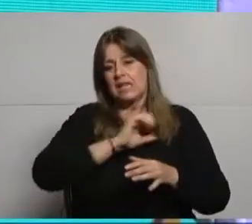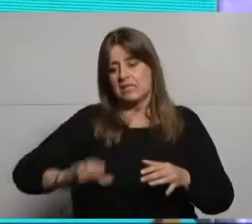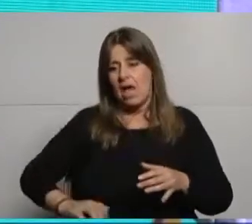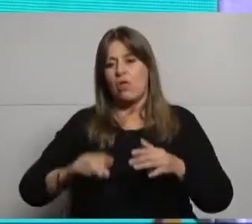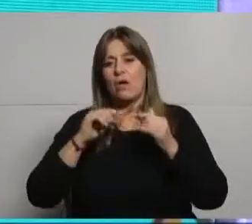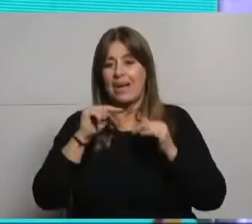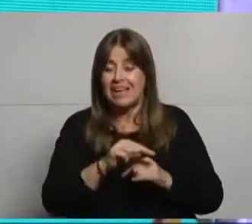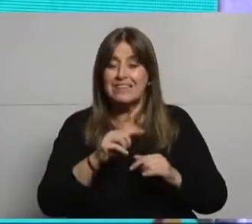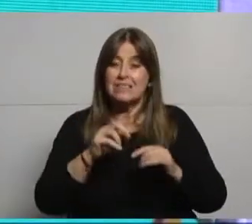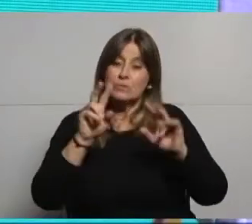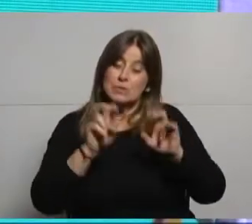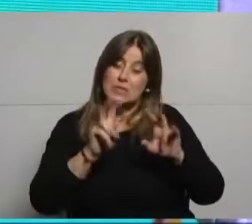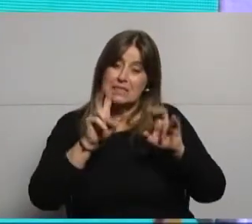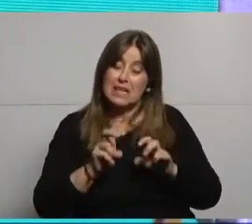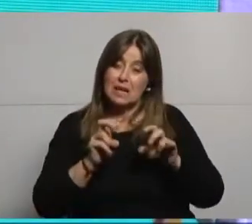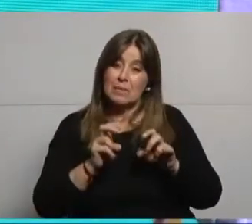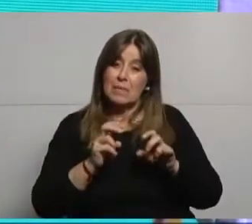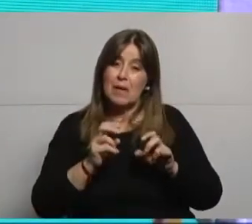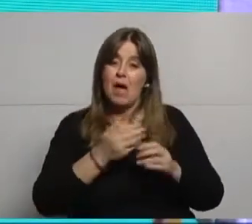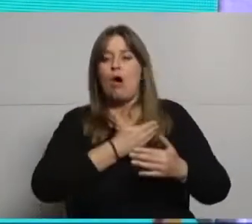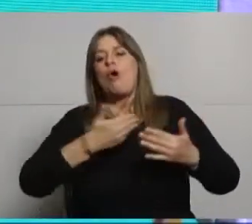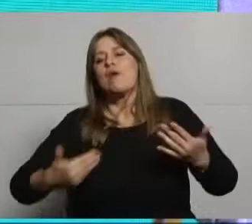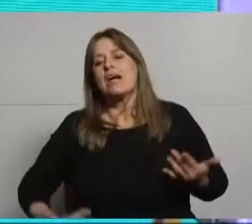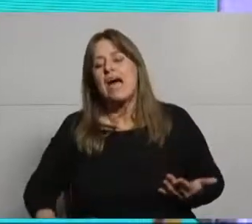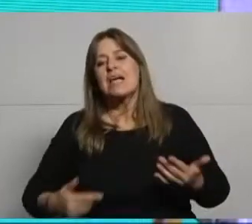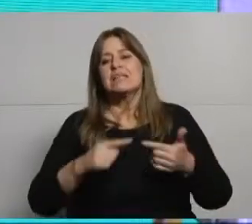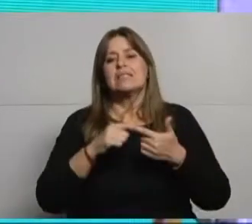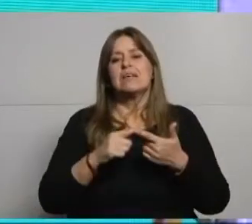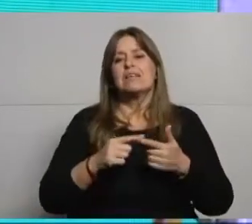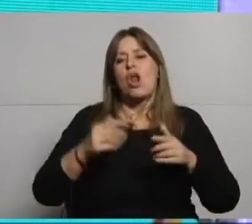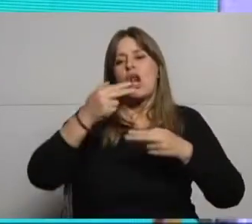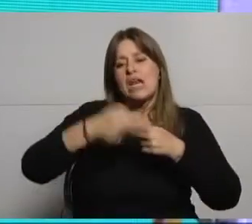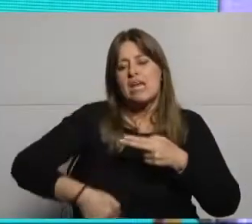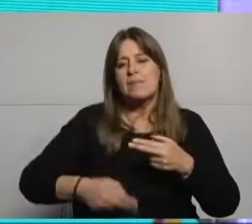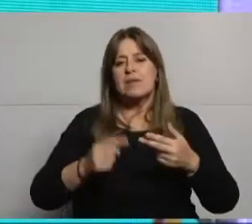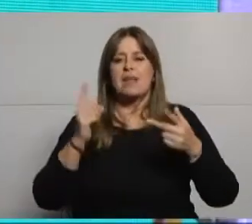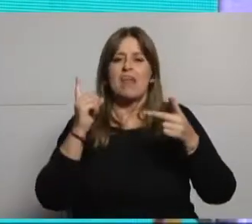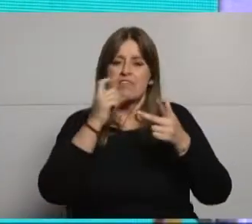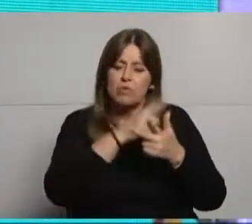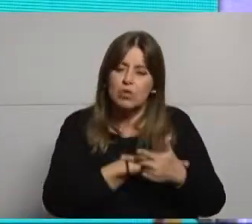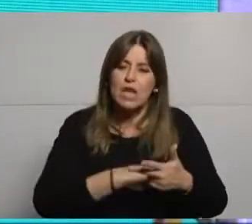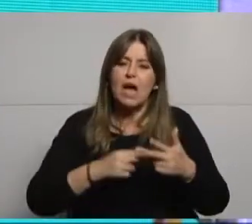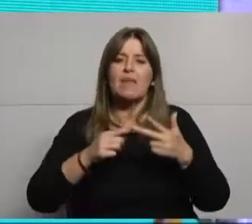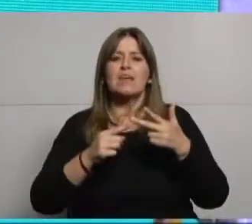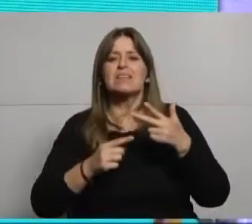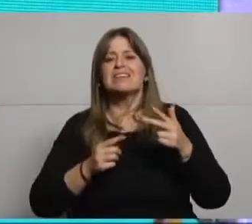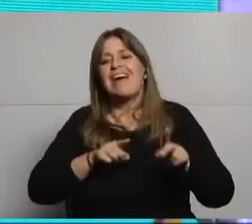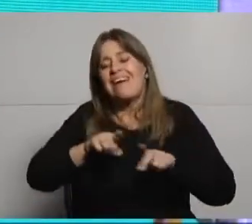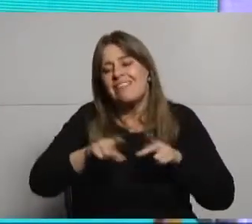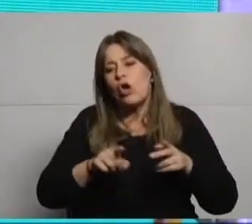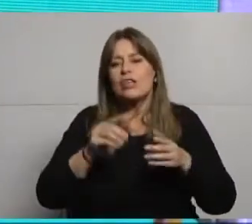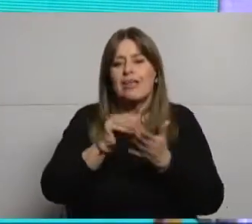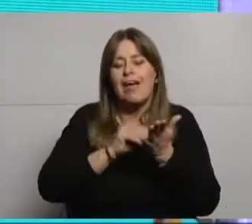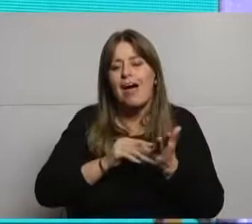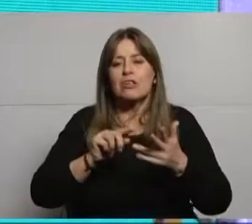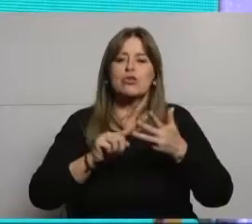Entonces hay ahí un tema por ejemplo, de la gobernanza, de los límites, las dificultades en la parte de la gestión de datos. Me gustaría